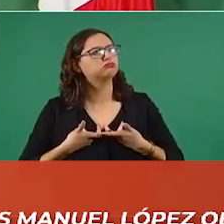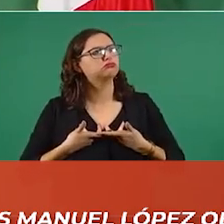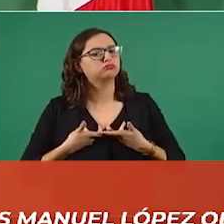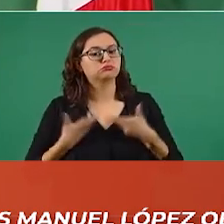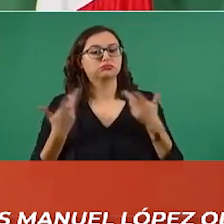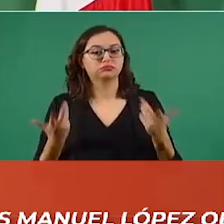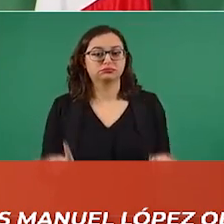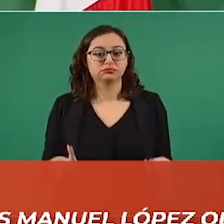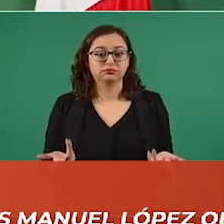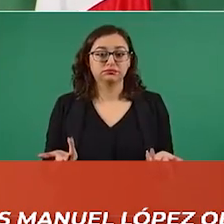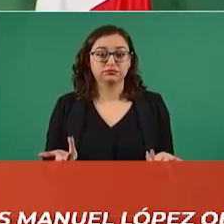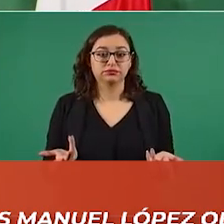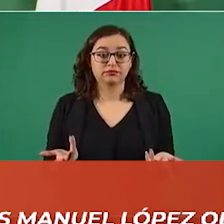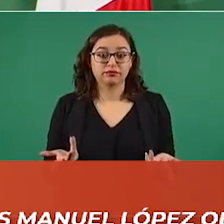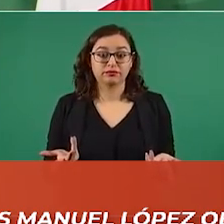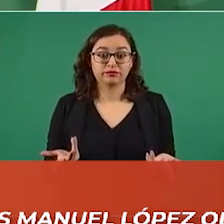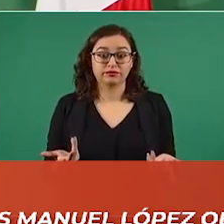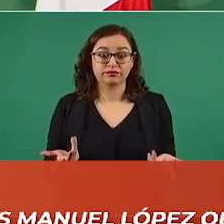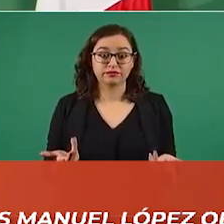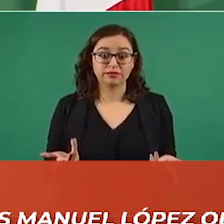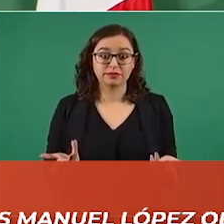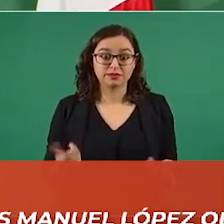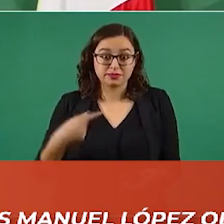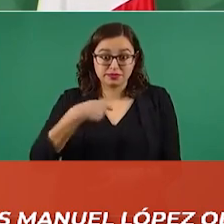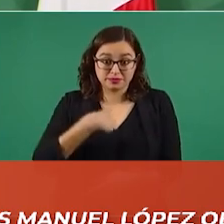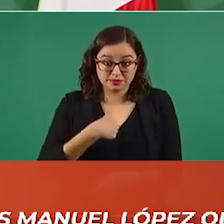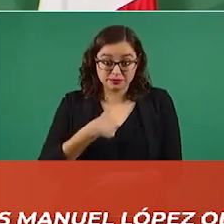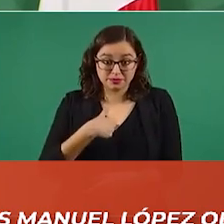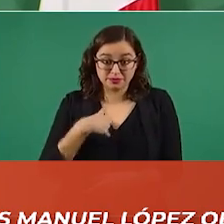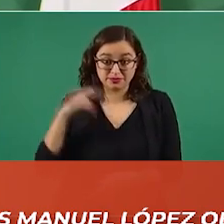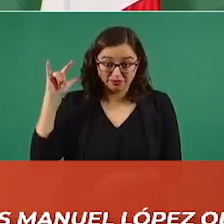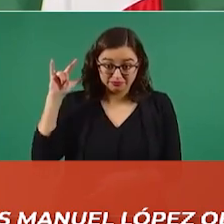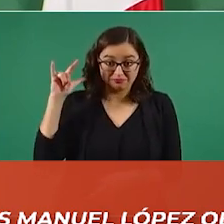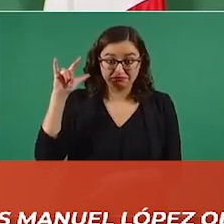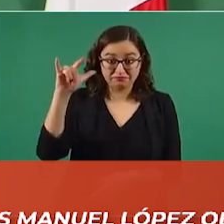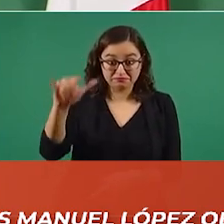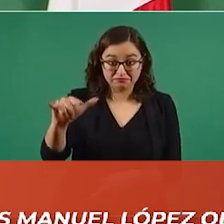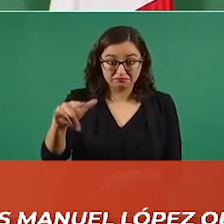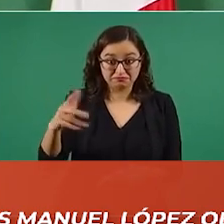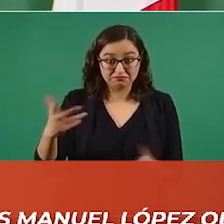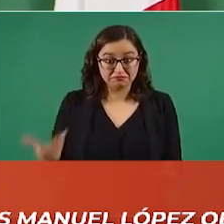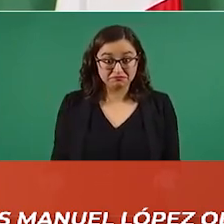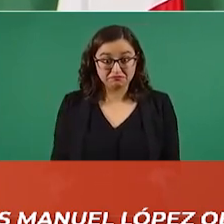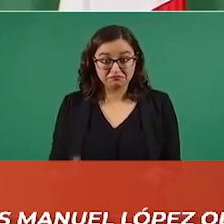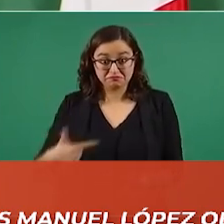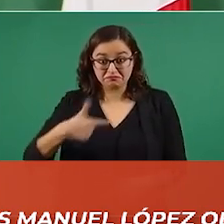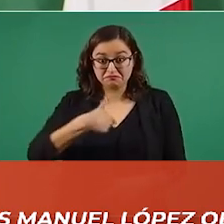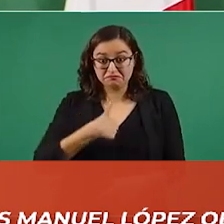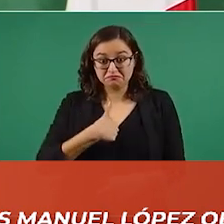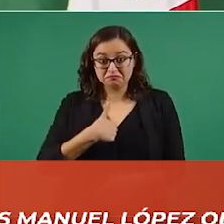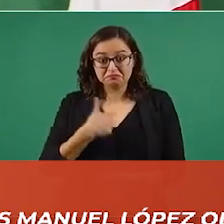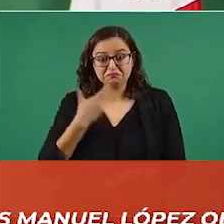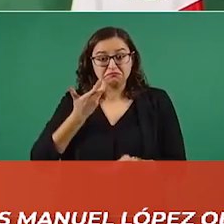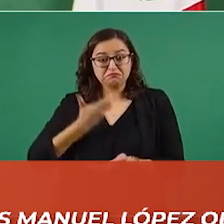también que sepan, yo voy en el avión y voy trabajando.